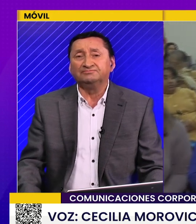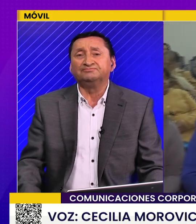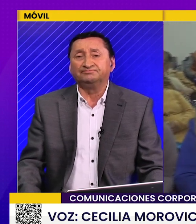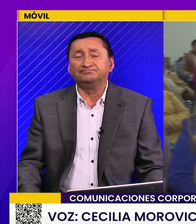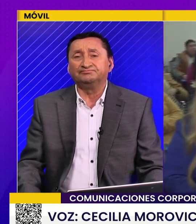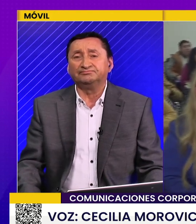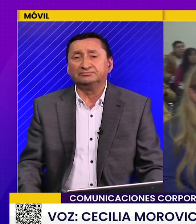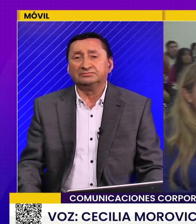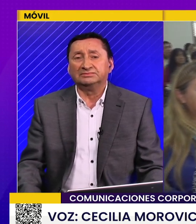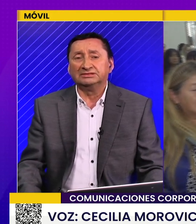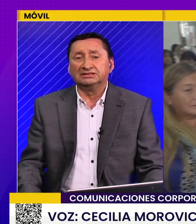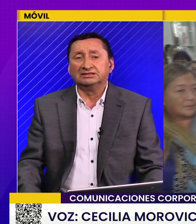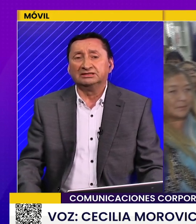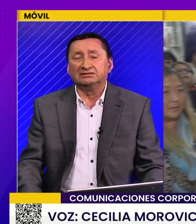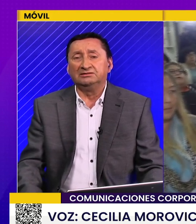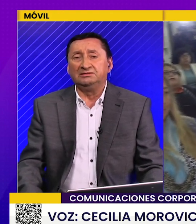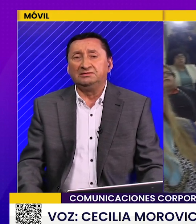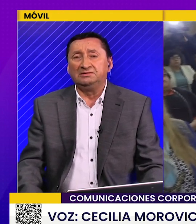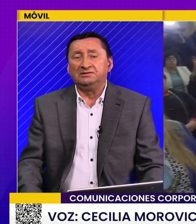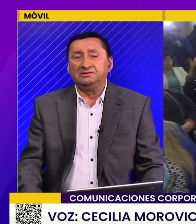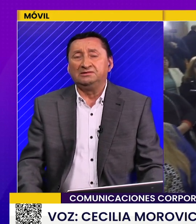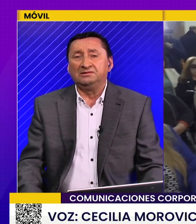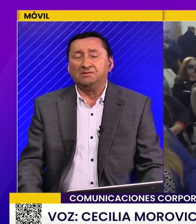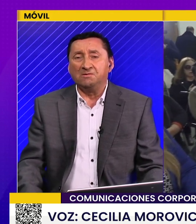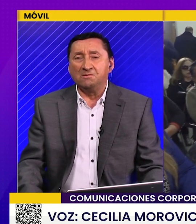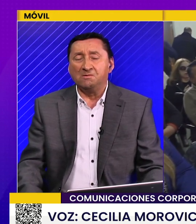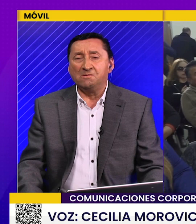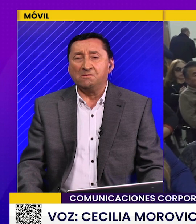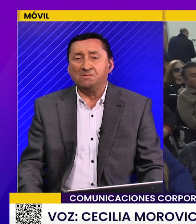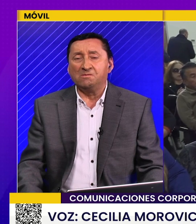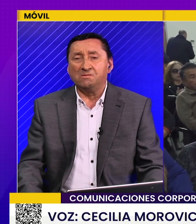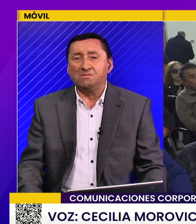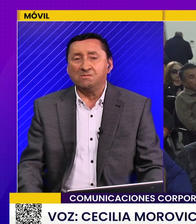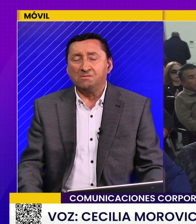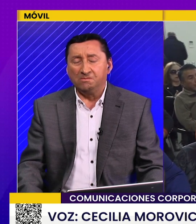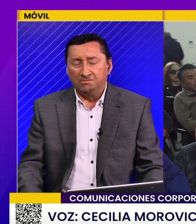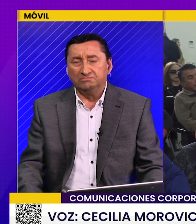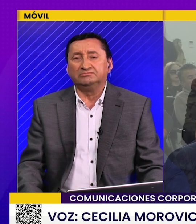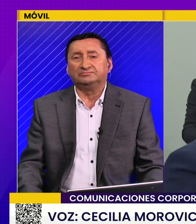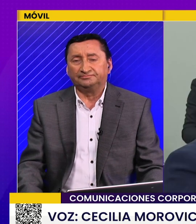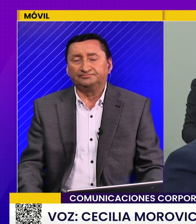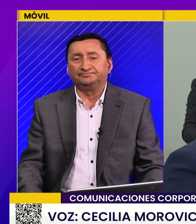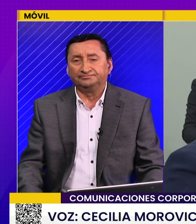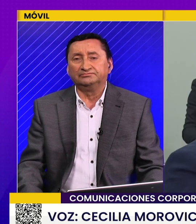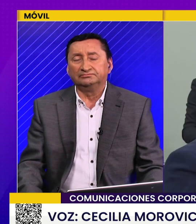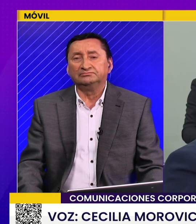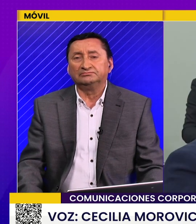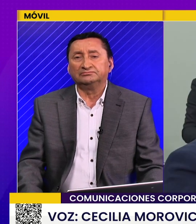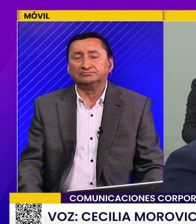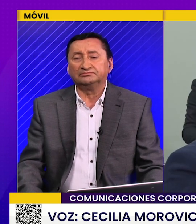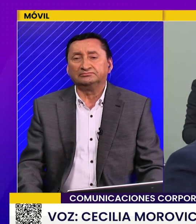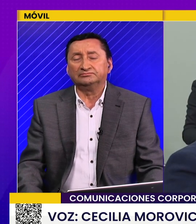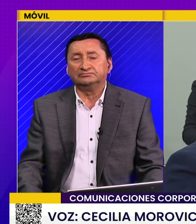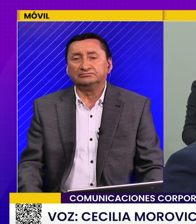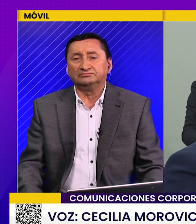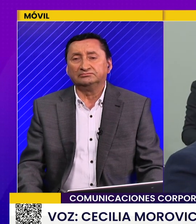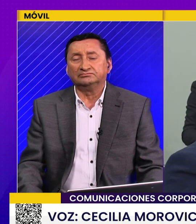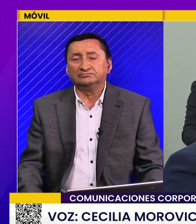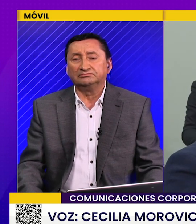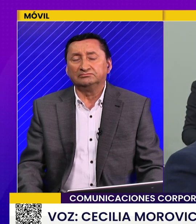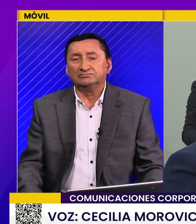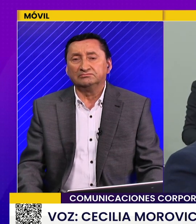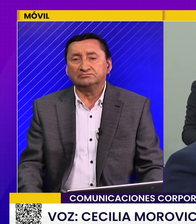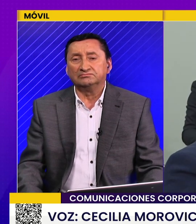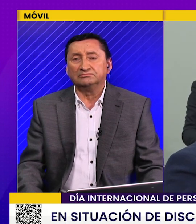Exactamente. Un grupo de un 1% de empresas que tengan más de 100 trabajadores. Algunas